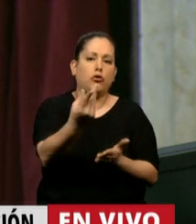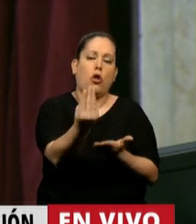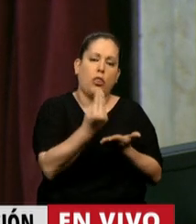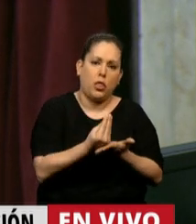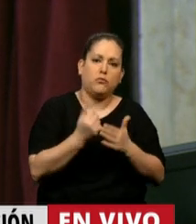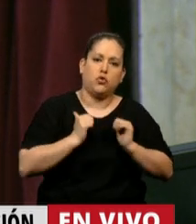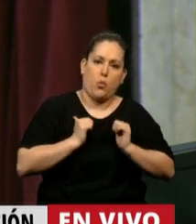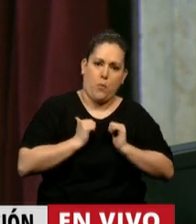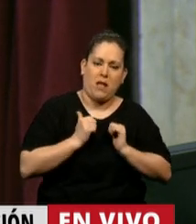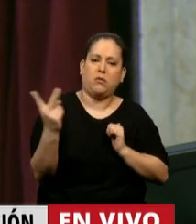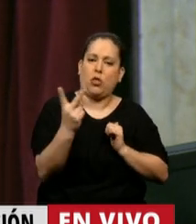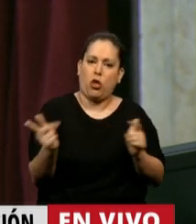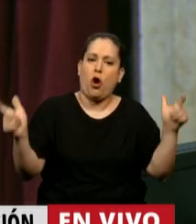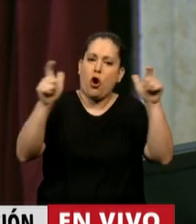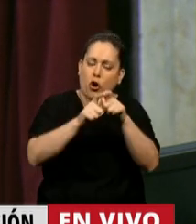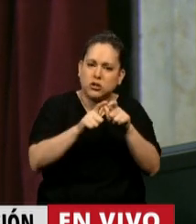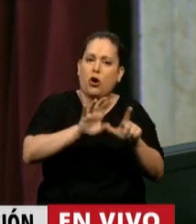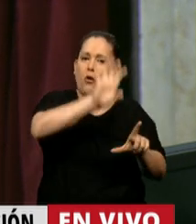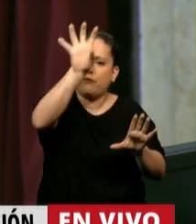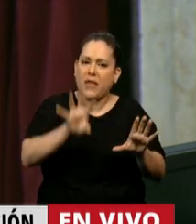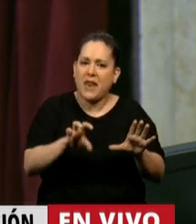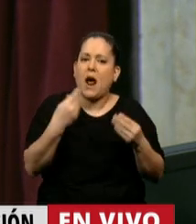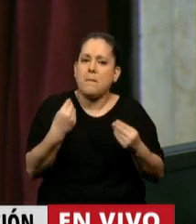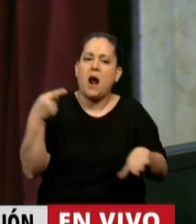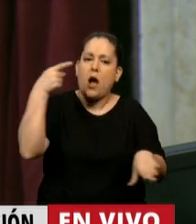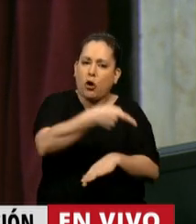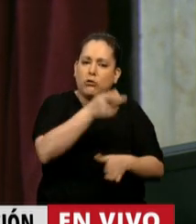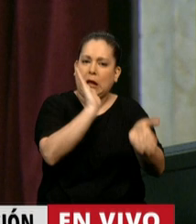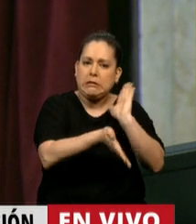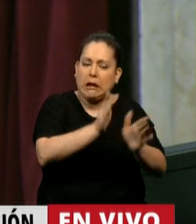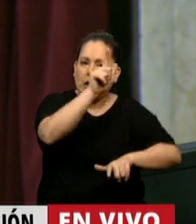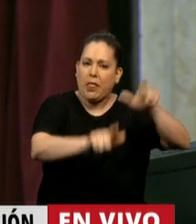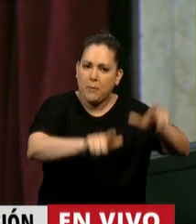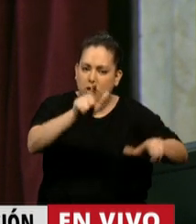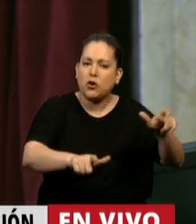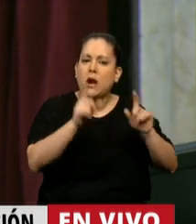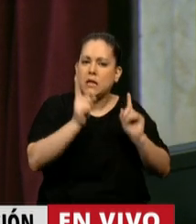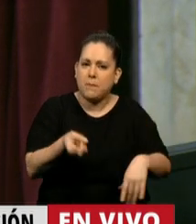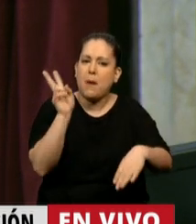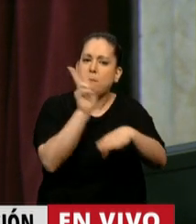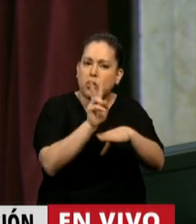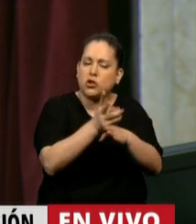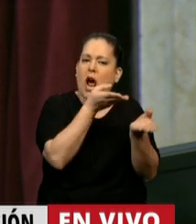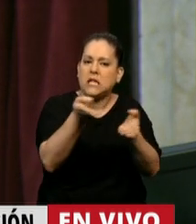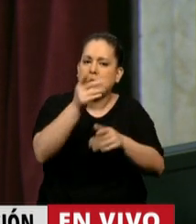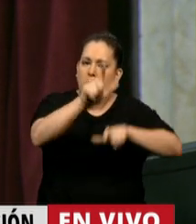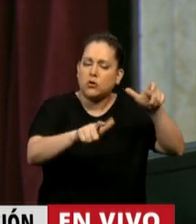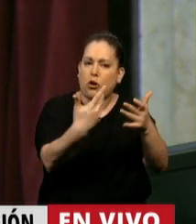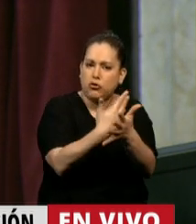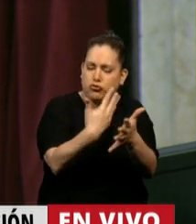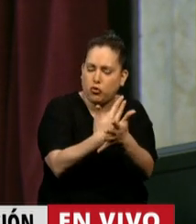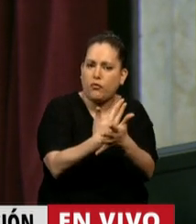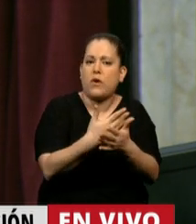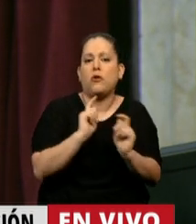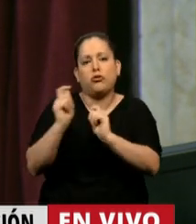integrar el Consejo Federal para la lucha contra la trata y explotación de personas y para la protección y asistencia a las víctimas